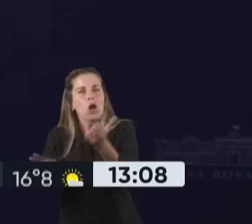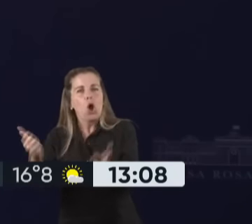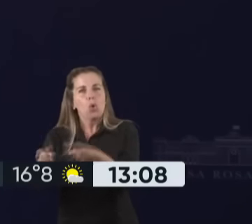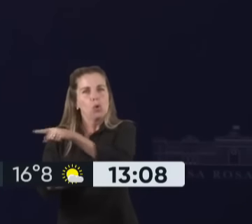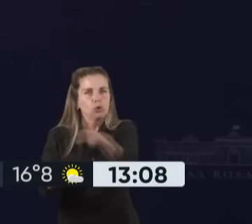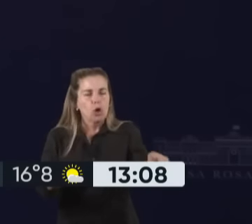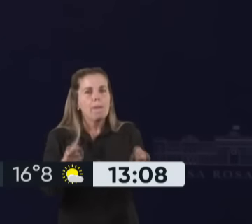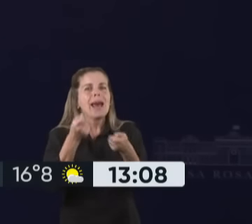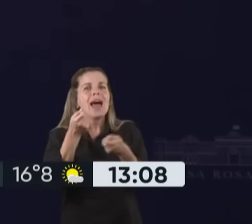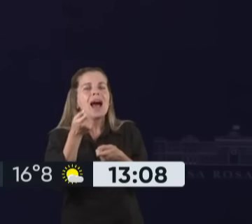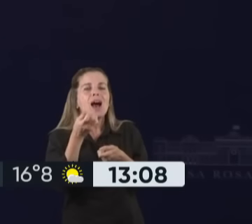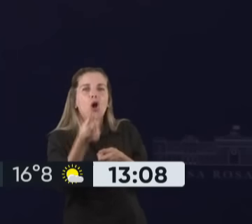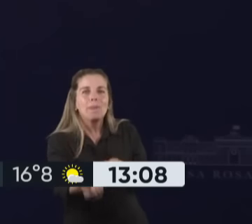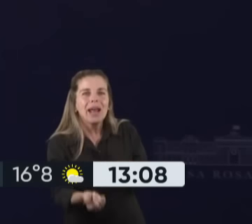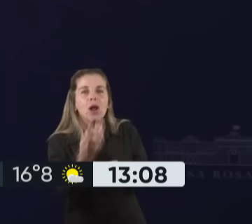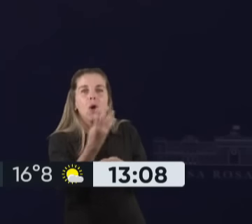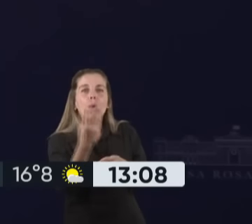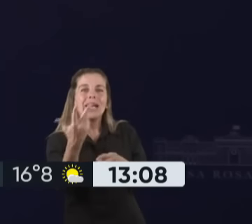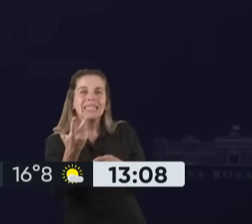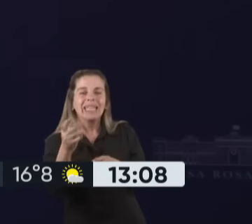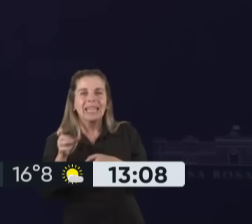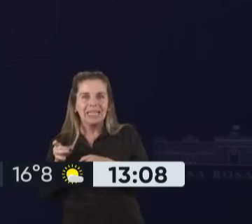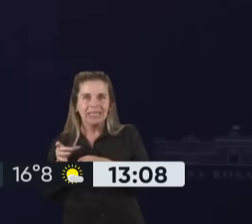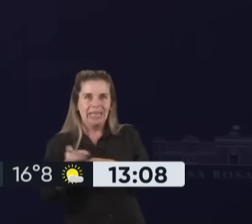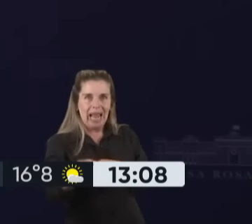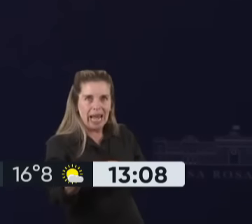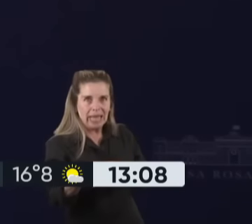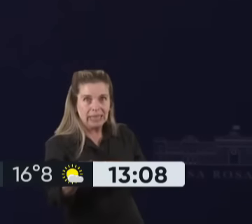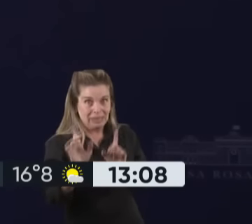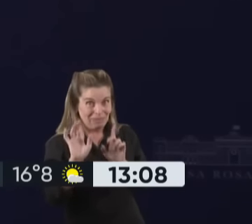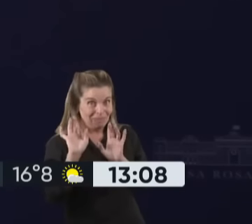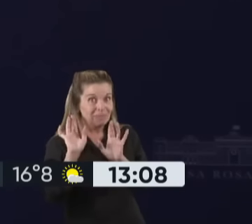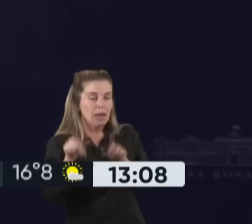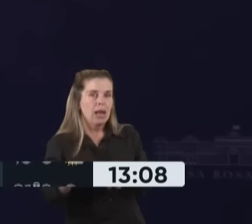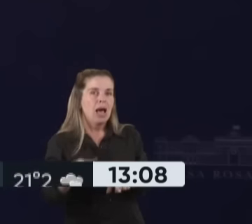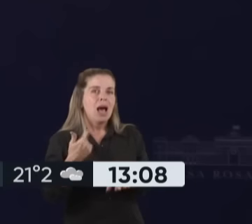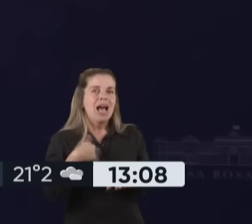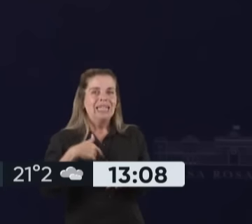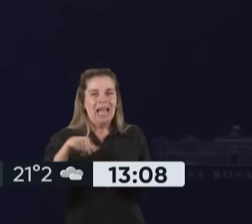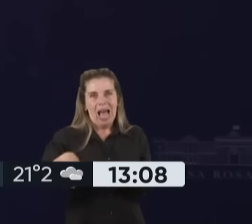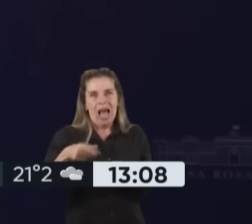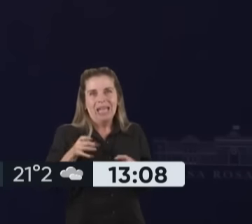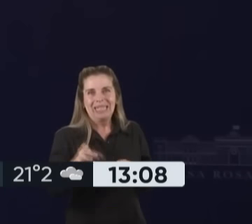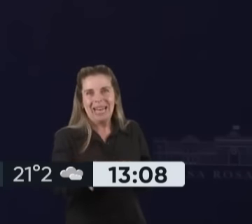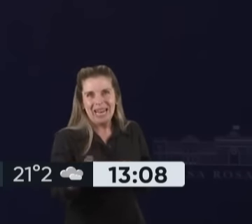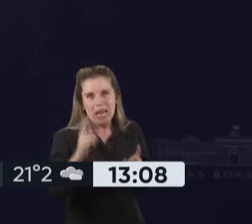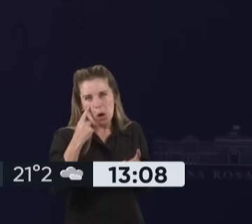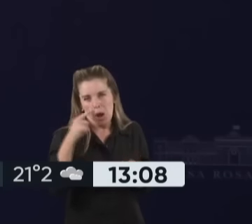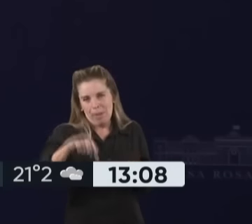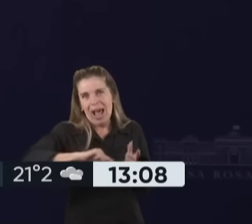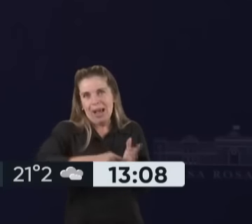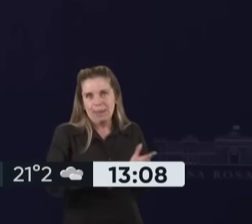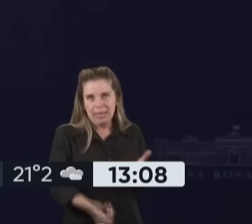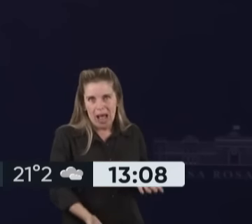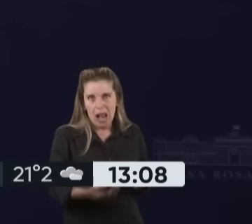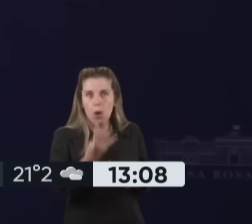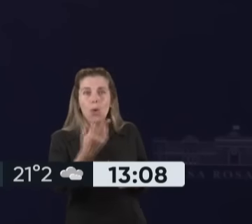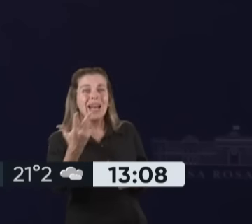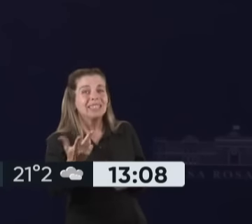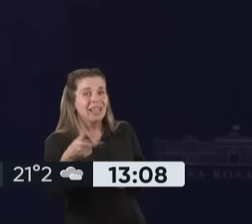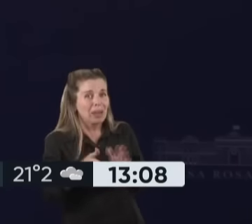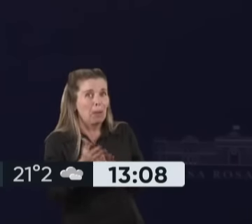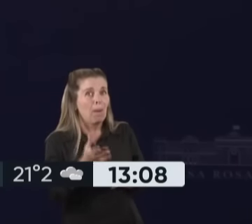43 trenes de pasajeros destinados a las líneas ferroviarias del área metropolitana de Buenos Aires, conocida como AMBA. Cuando decimos